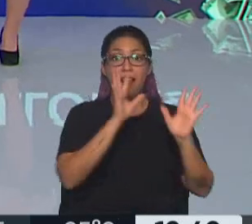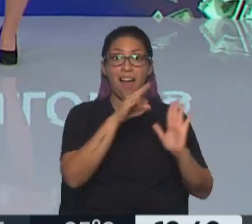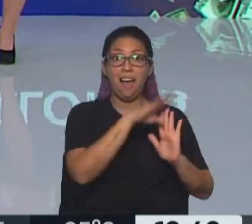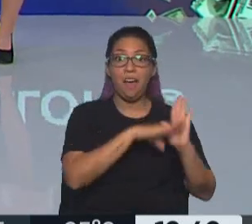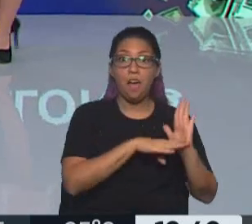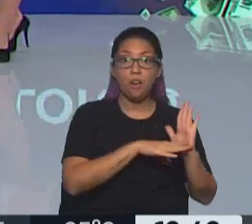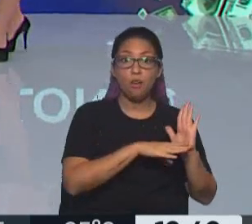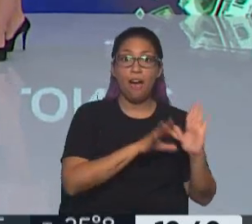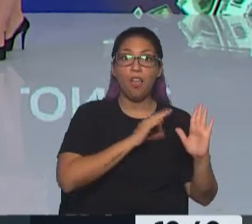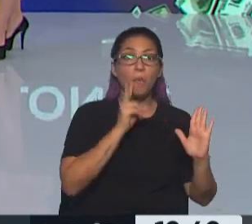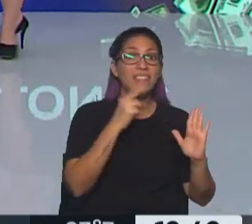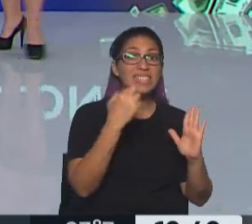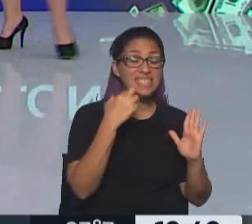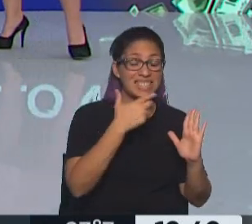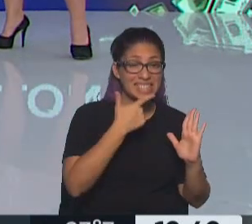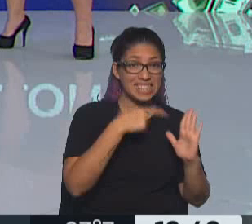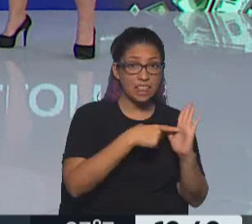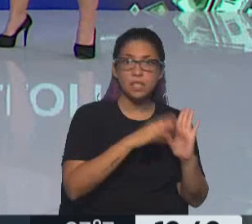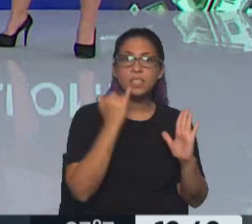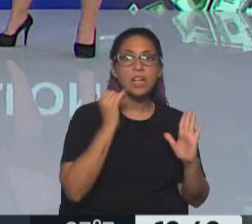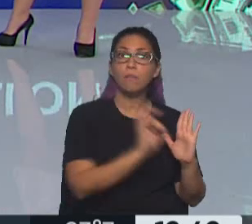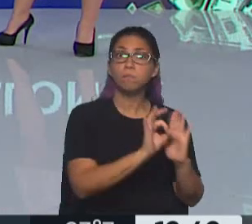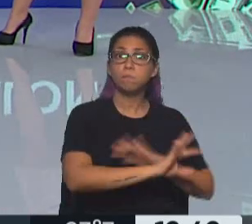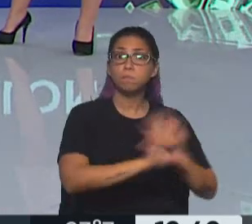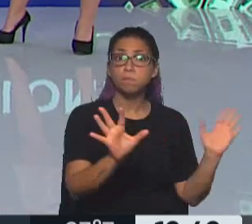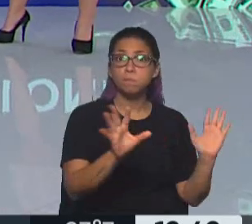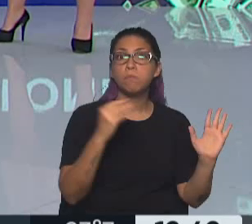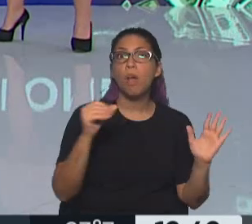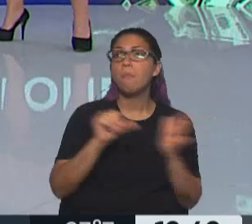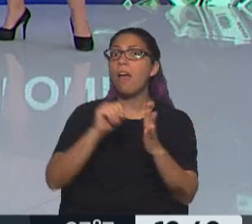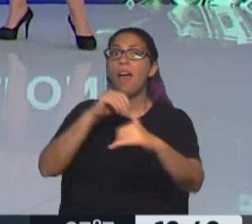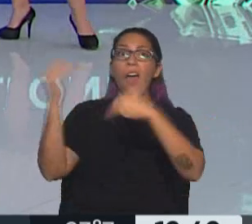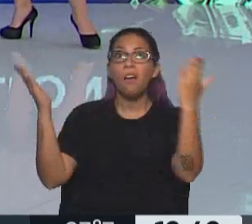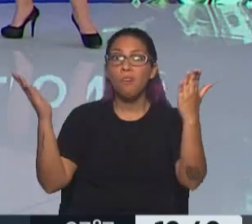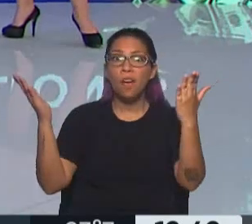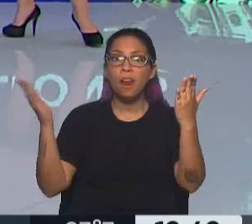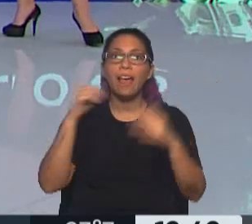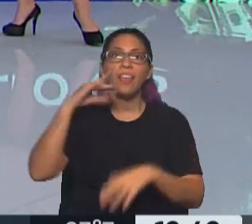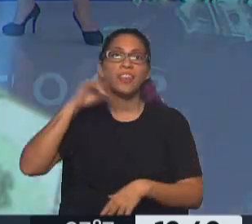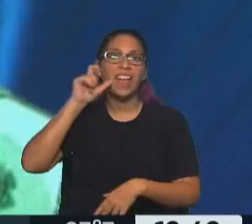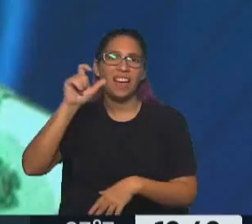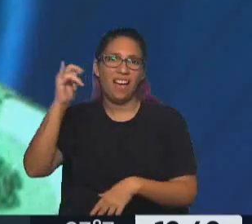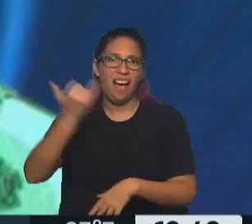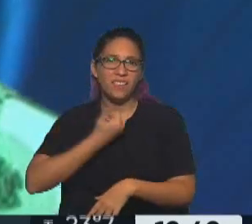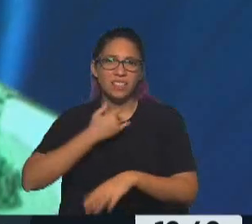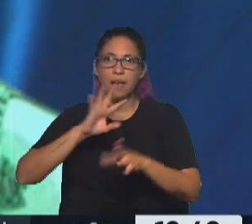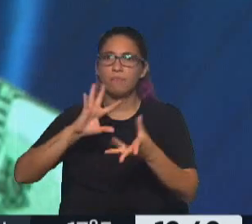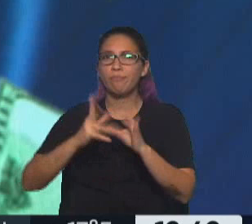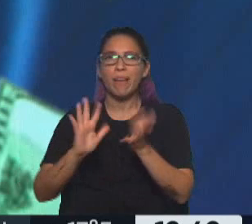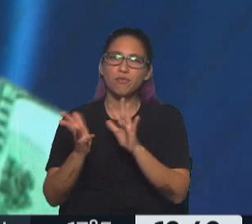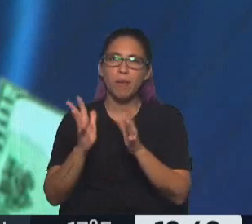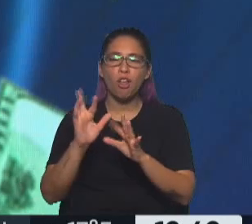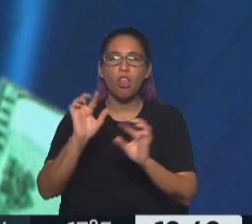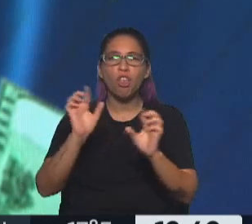2017, es todo? Porque la posición de inversión internacional, que es una cuenta del INDEC que te indica cuántos dólares tienen